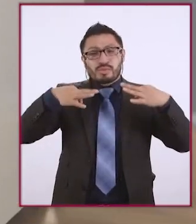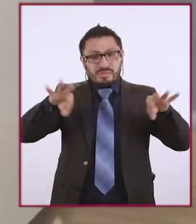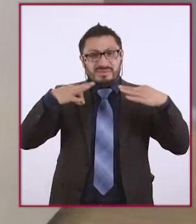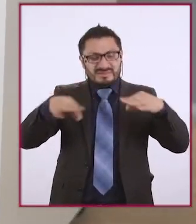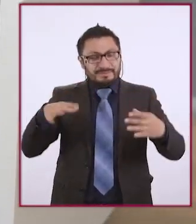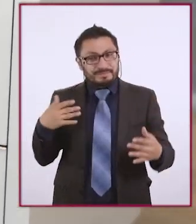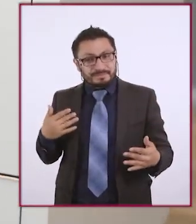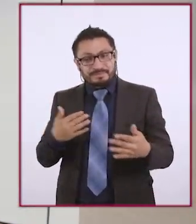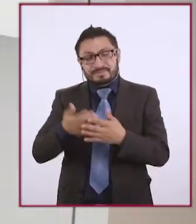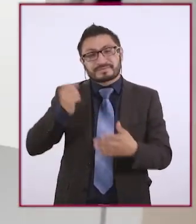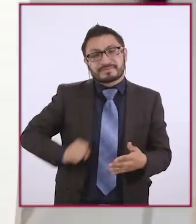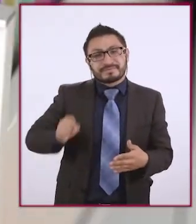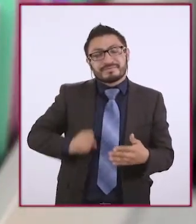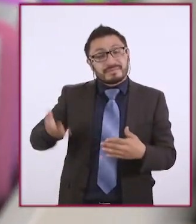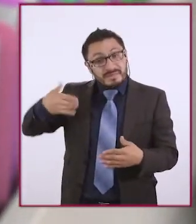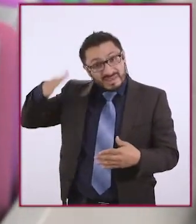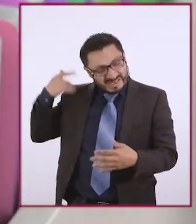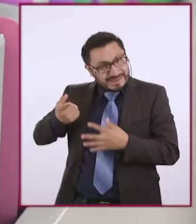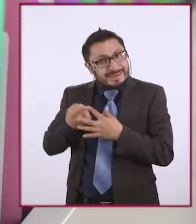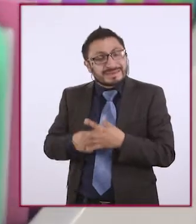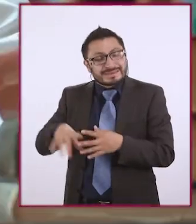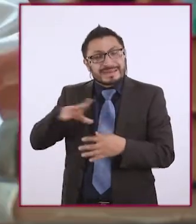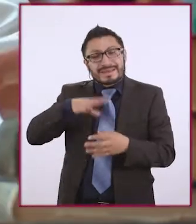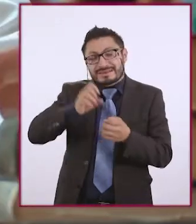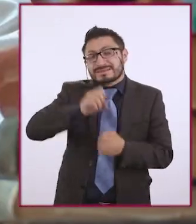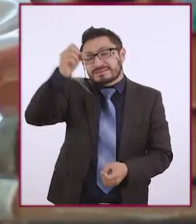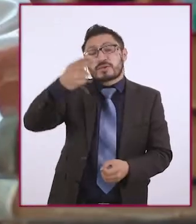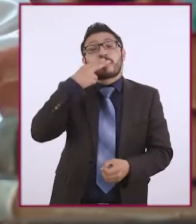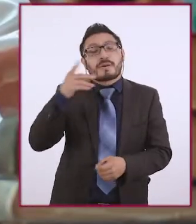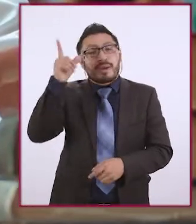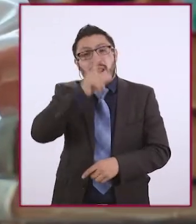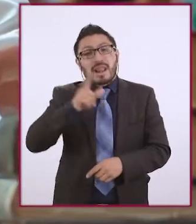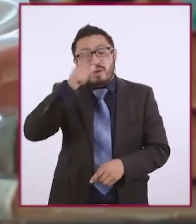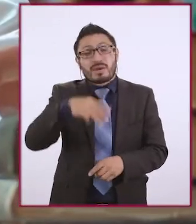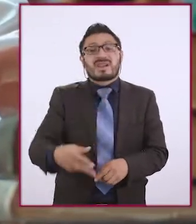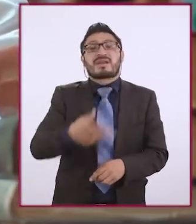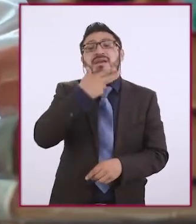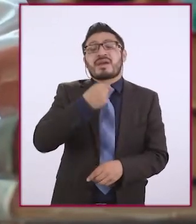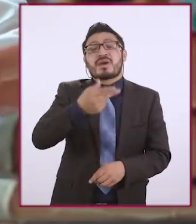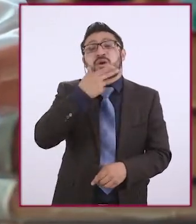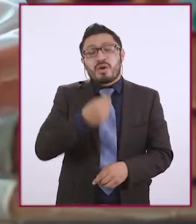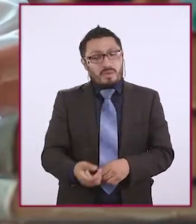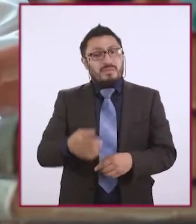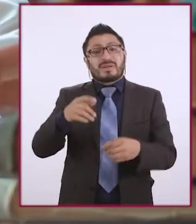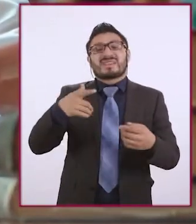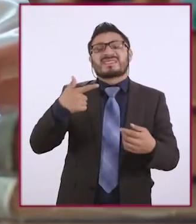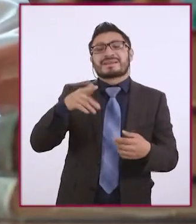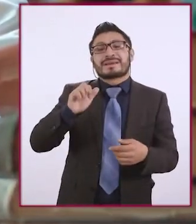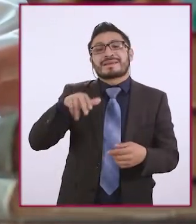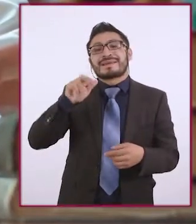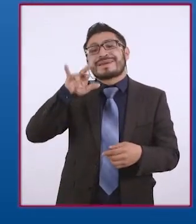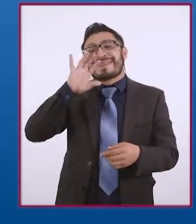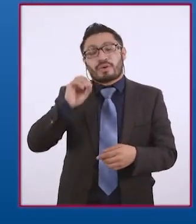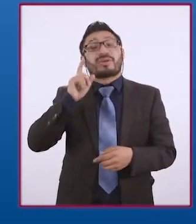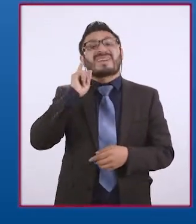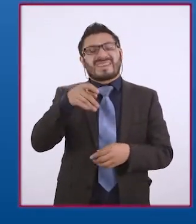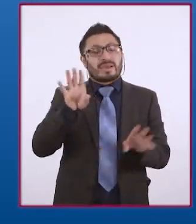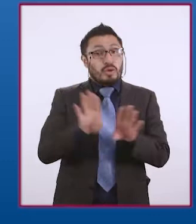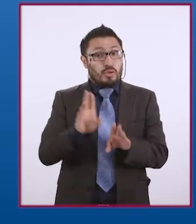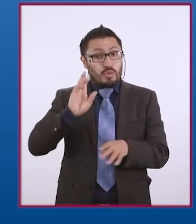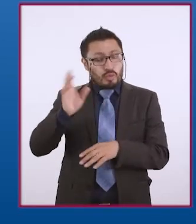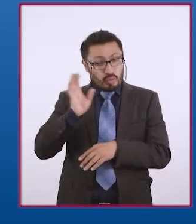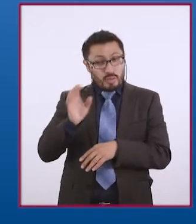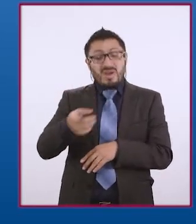que surgieron el siglo pasado, la Constitución hace uso de un lenguaje masculino genérico. ¿Qué quiere decir esto? Que cuando se refiere a